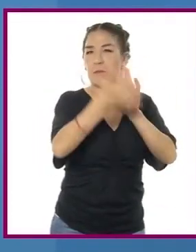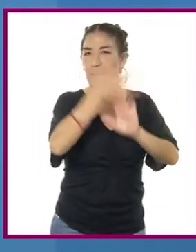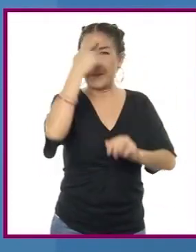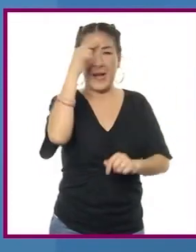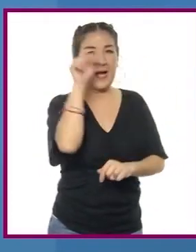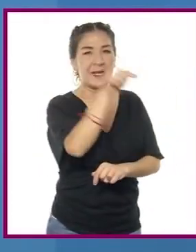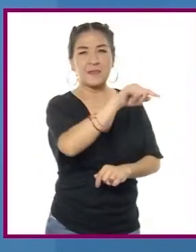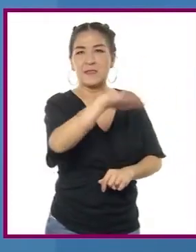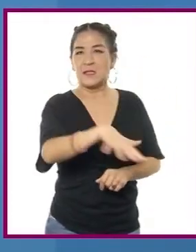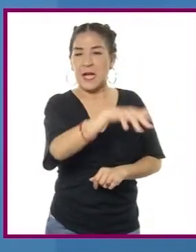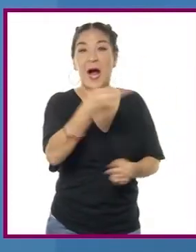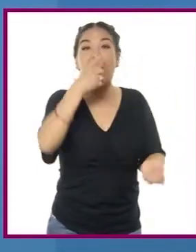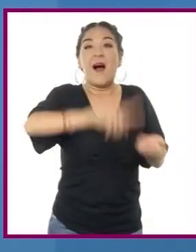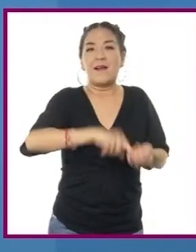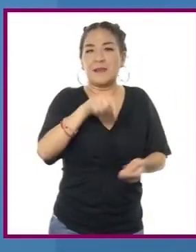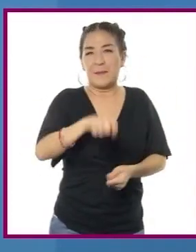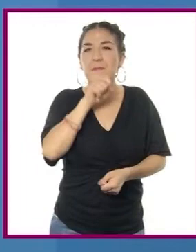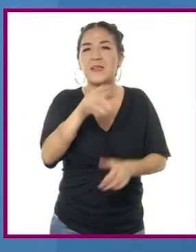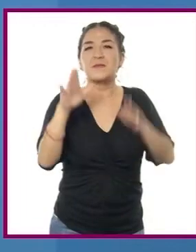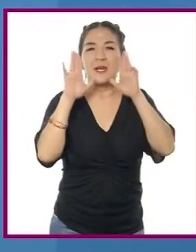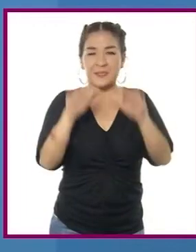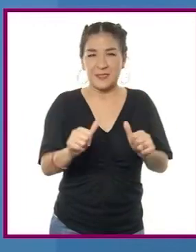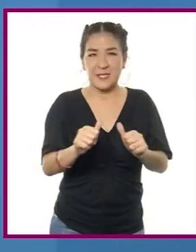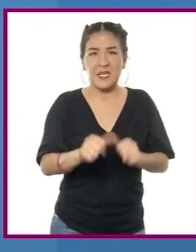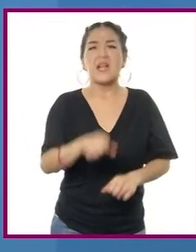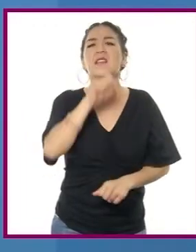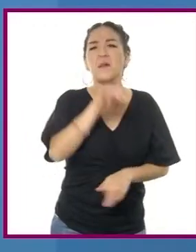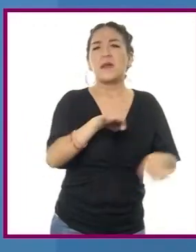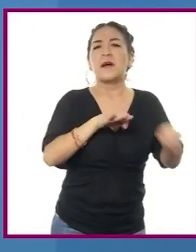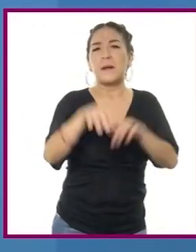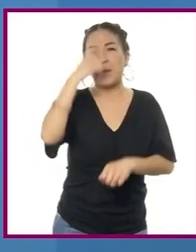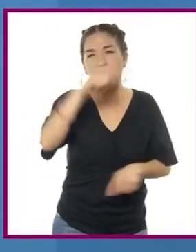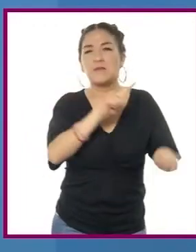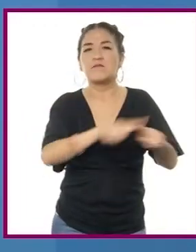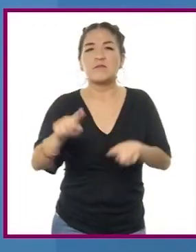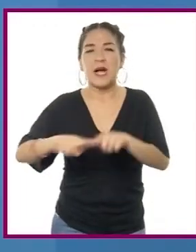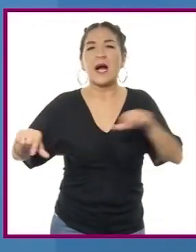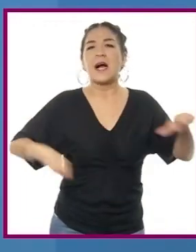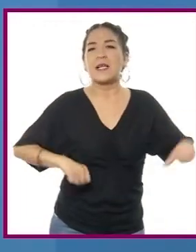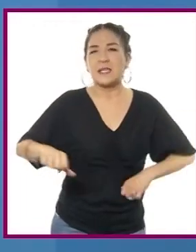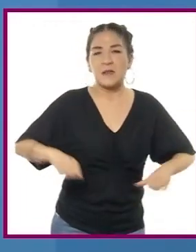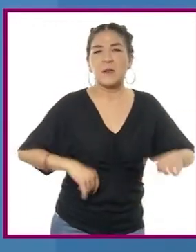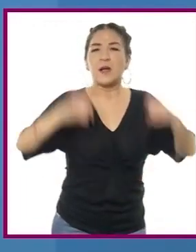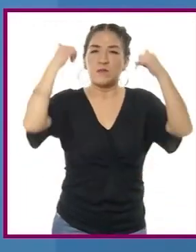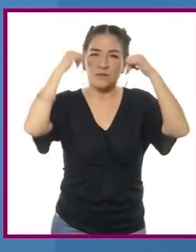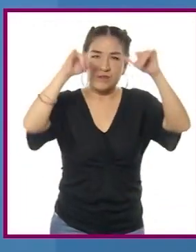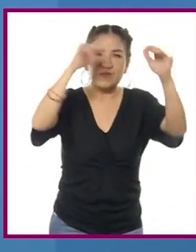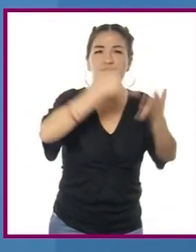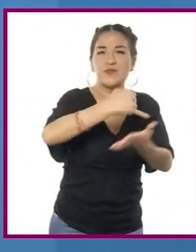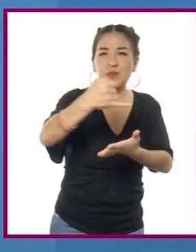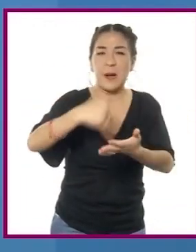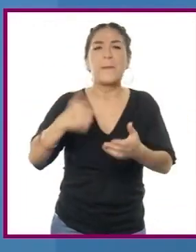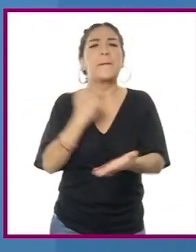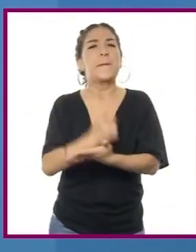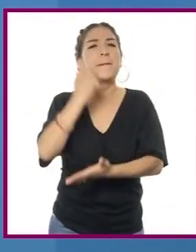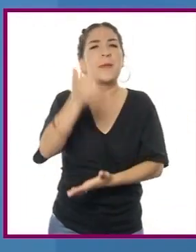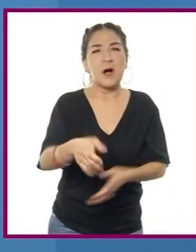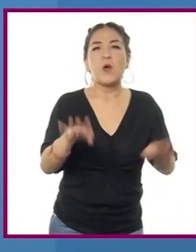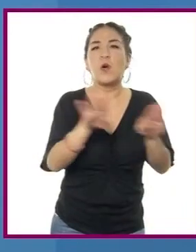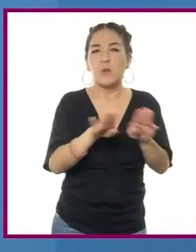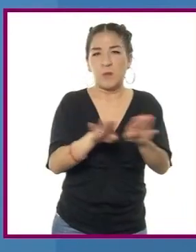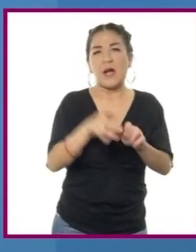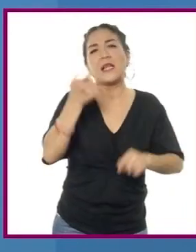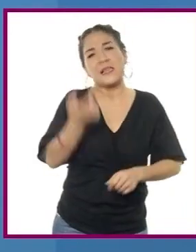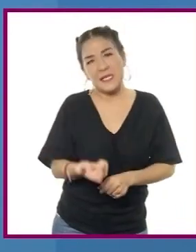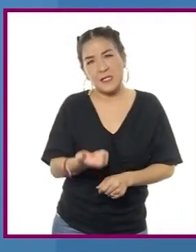dentro de la hacienda. Se dedicaban sobre todo a las labores agrícolas, y el pago de su salario se hacía en